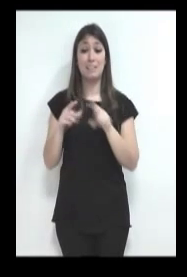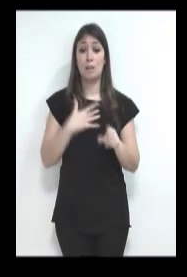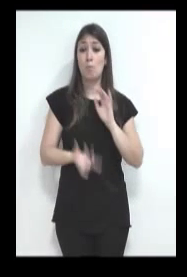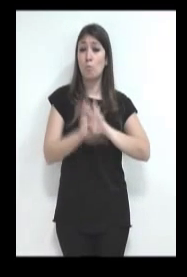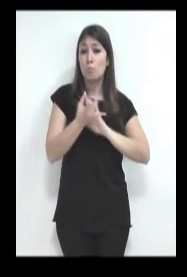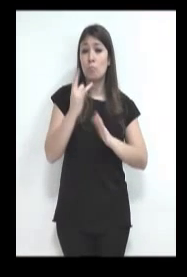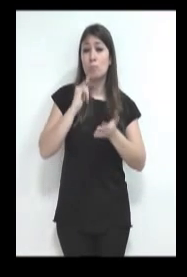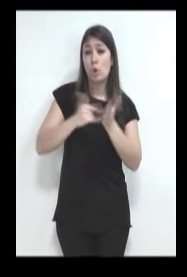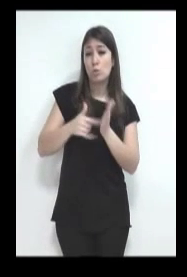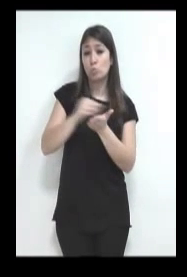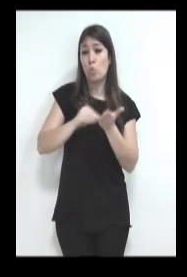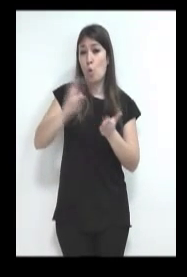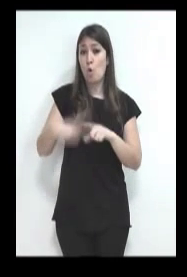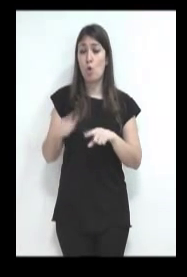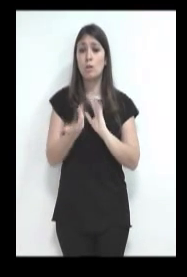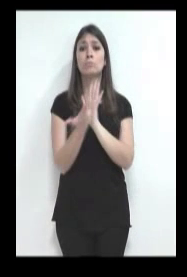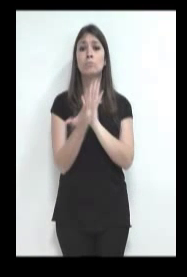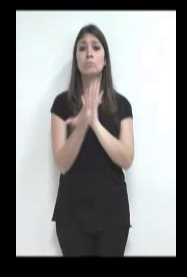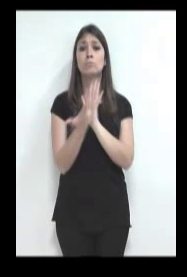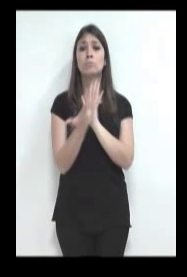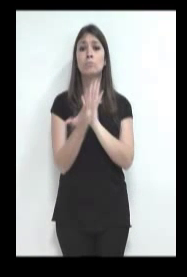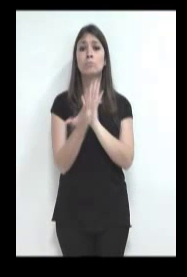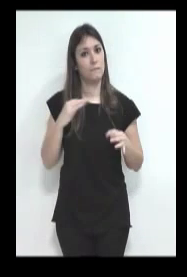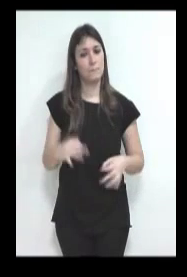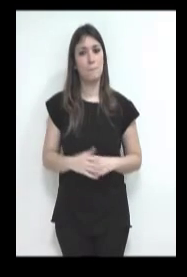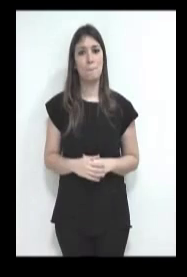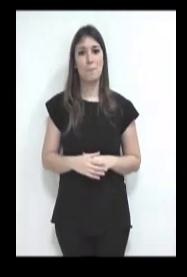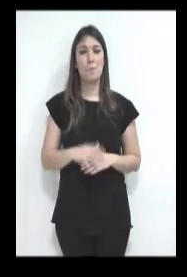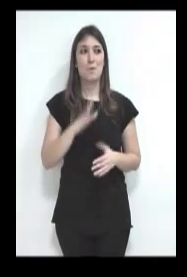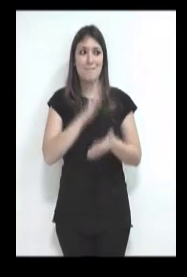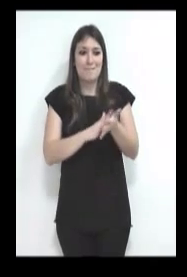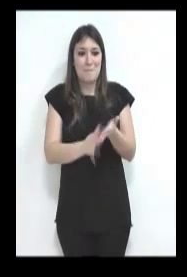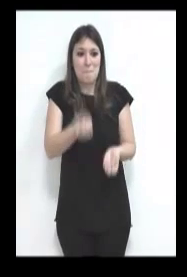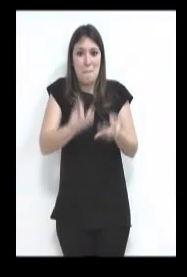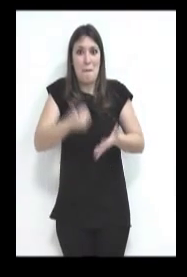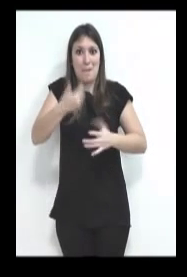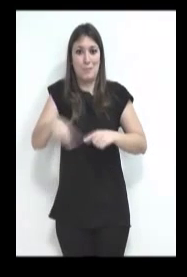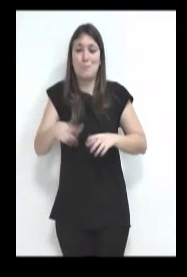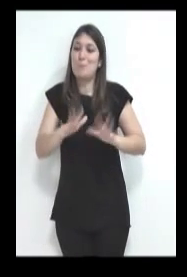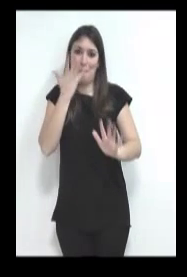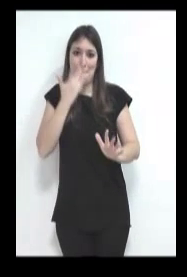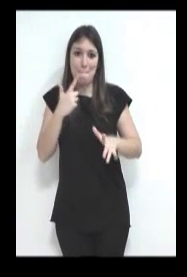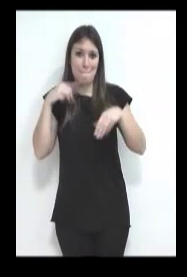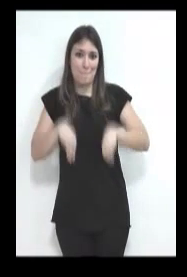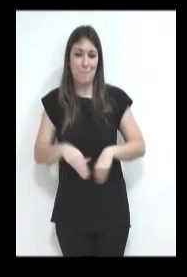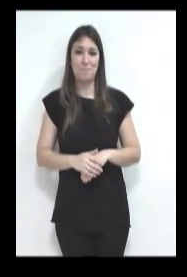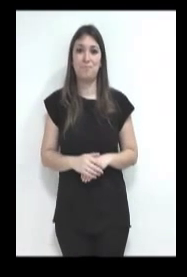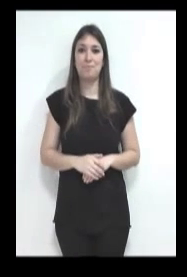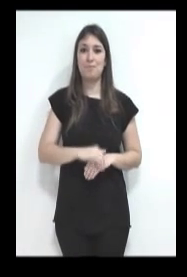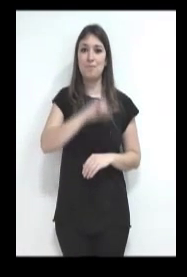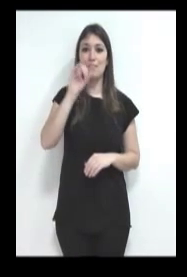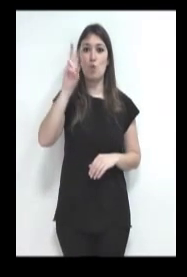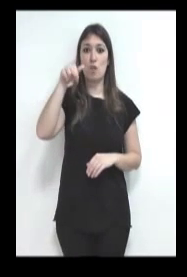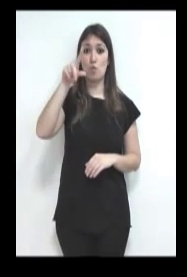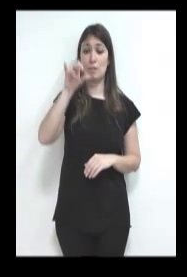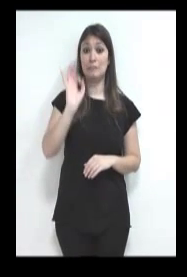proyectos puedan hablar entre sí. Y bueno, más cosas, pero casi que prefiero... Sí, efectivamente, estáis